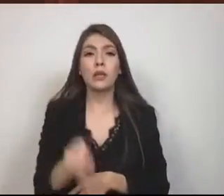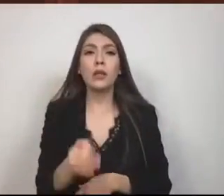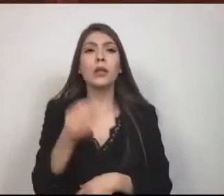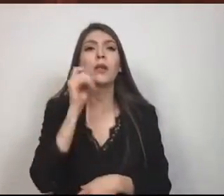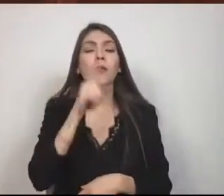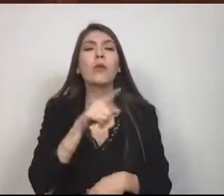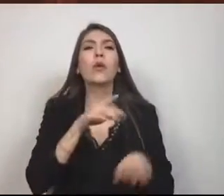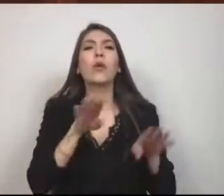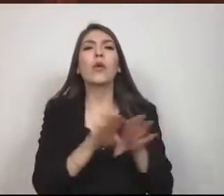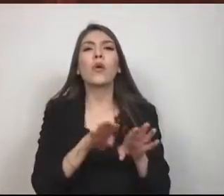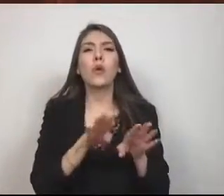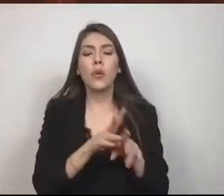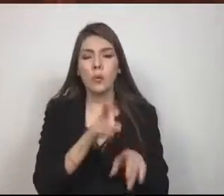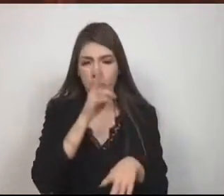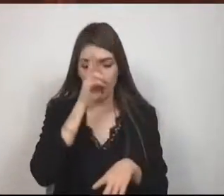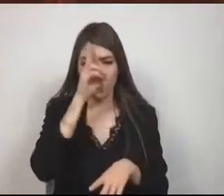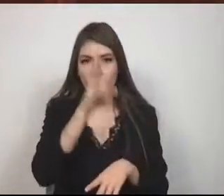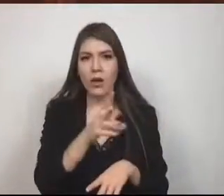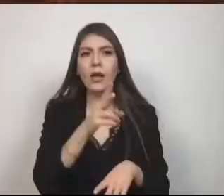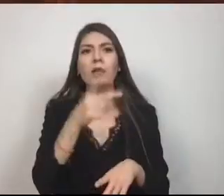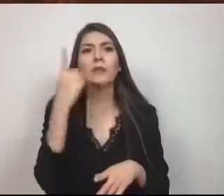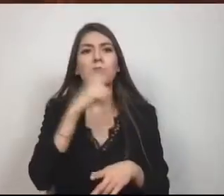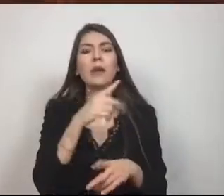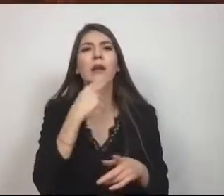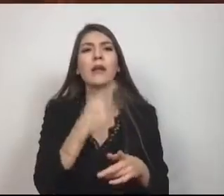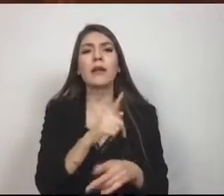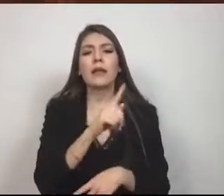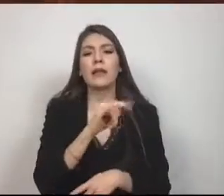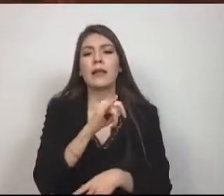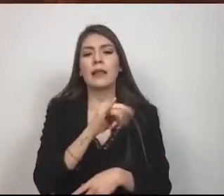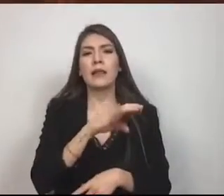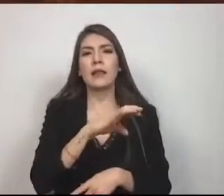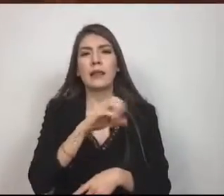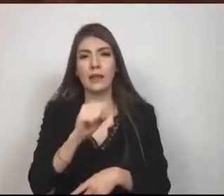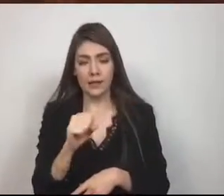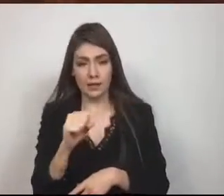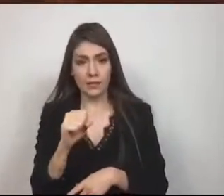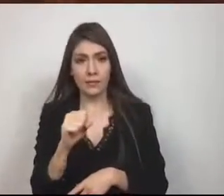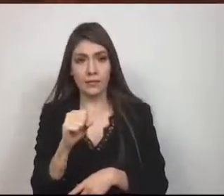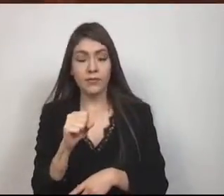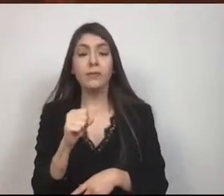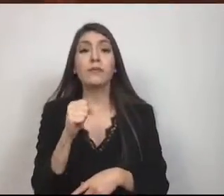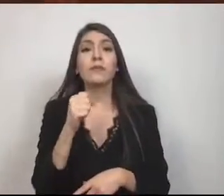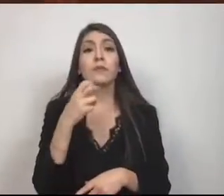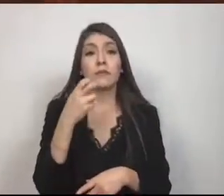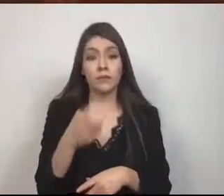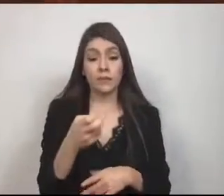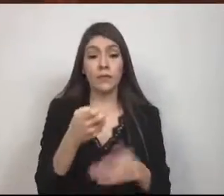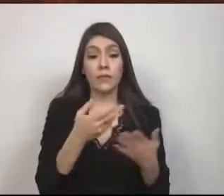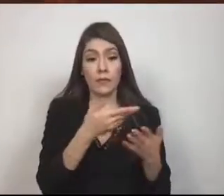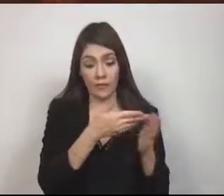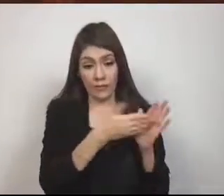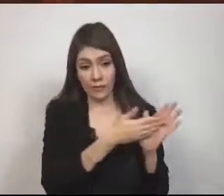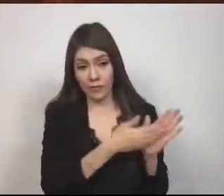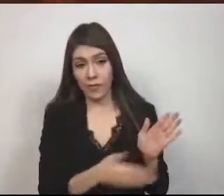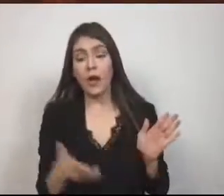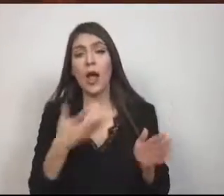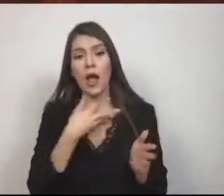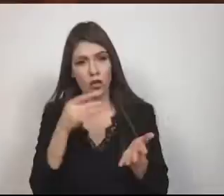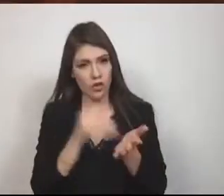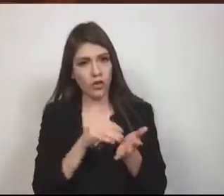través de las tecnologías de la información y la comunicación. A partir de su vigencia, el 6 de septiembre